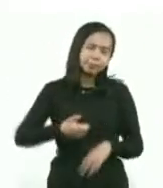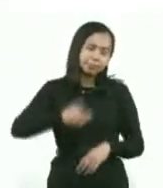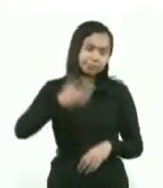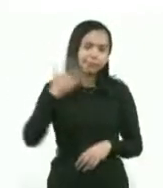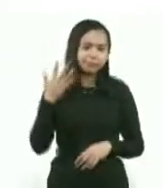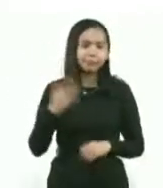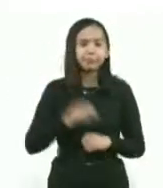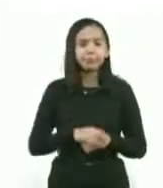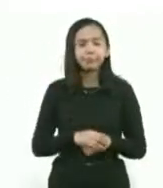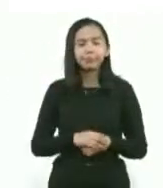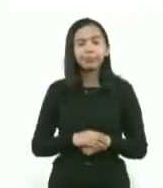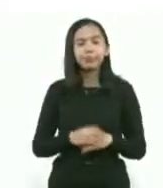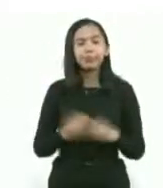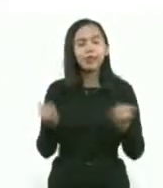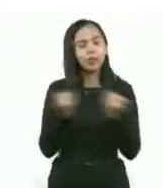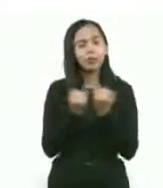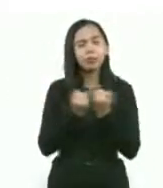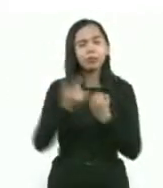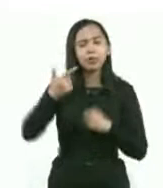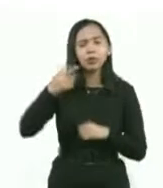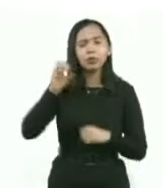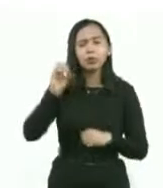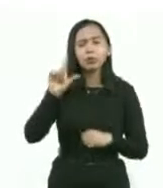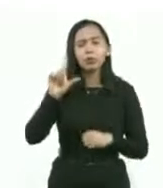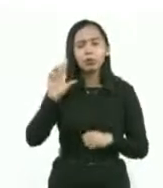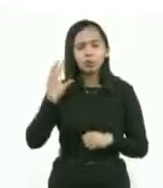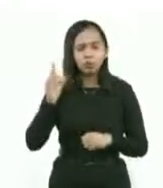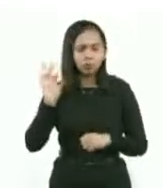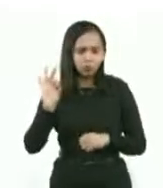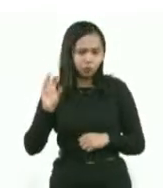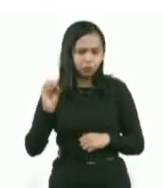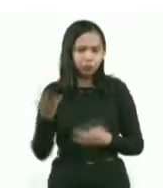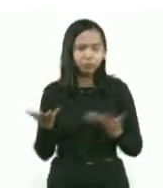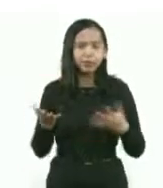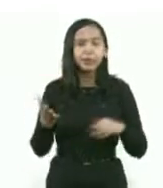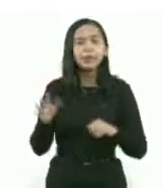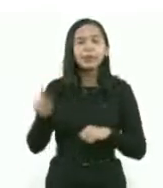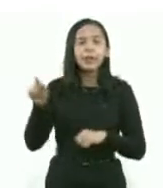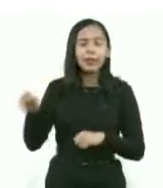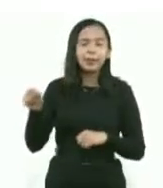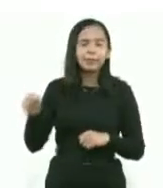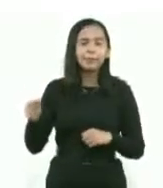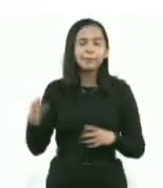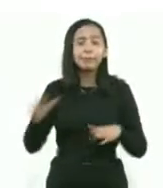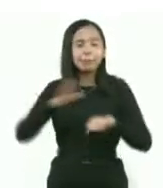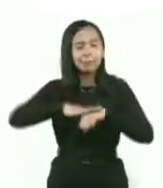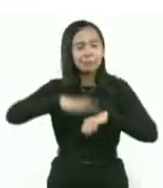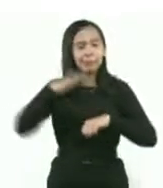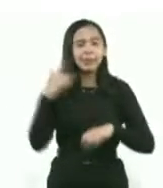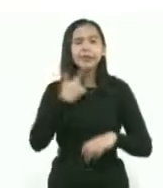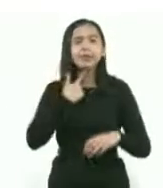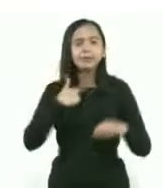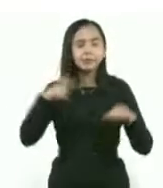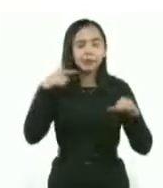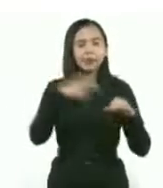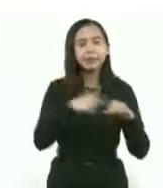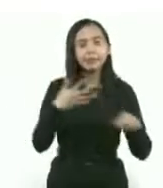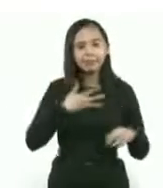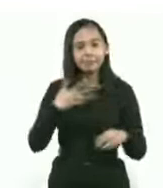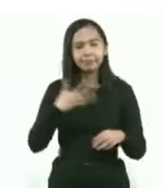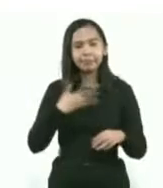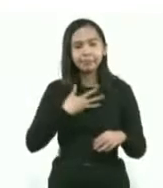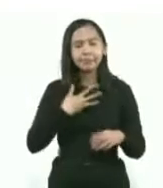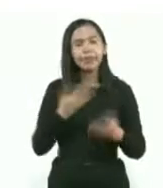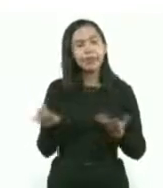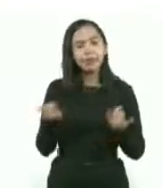México, la costa del Golfo, que es donde se recibe la mayor parte de la gasolina que se importa, que